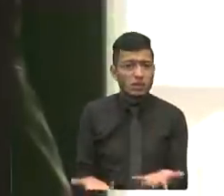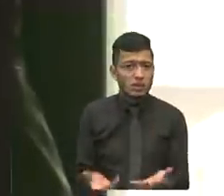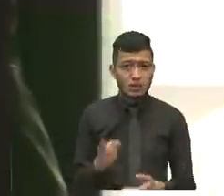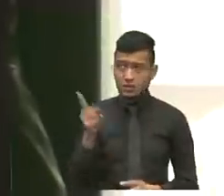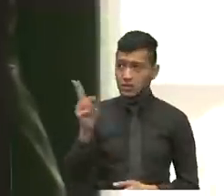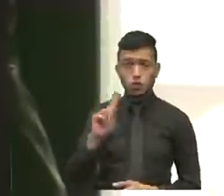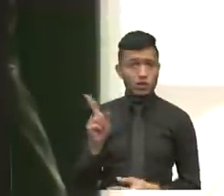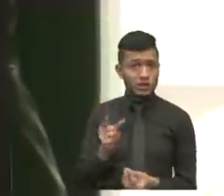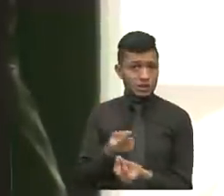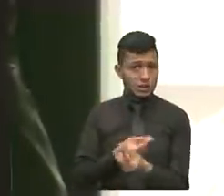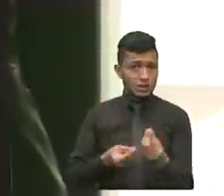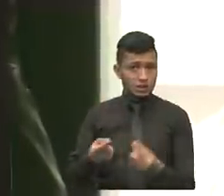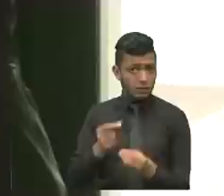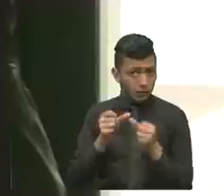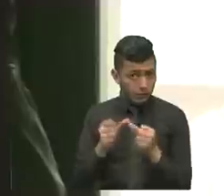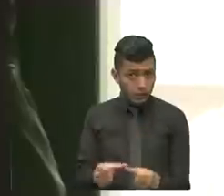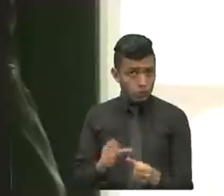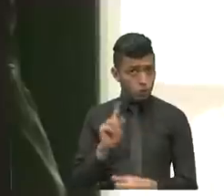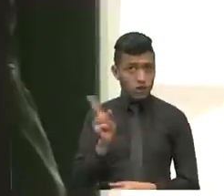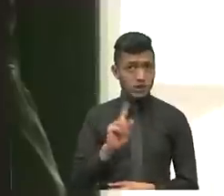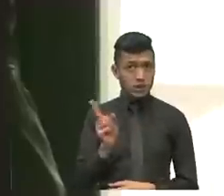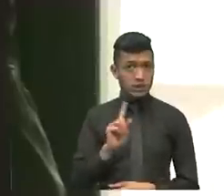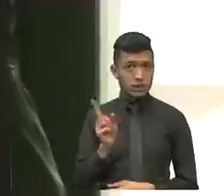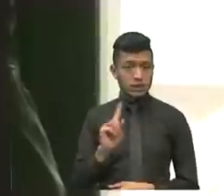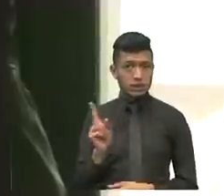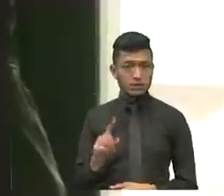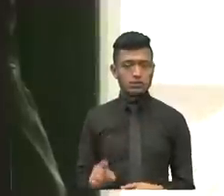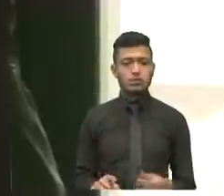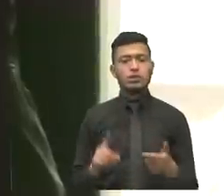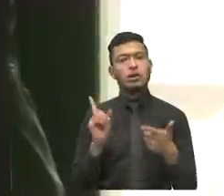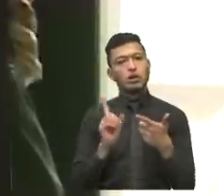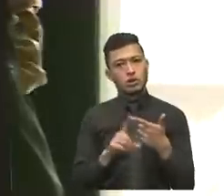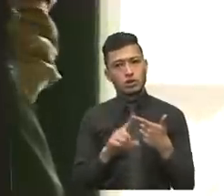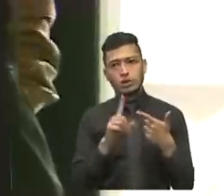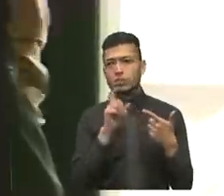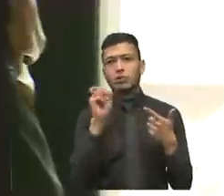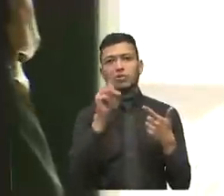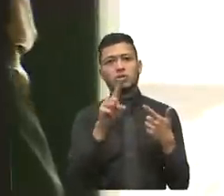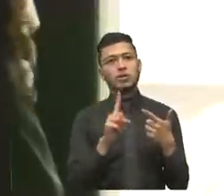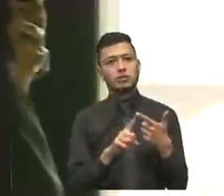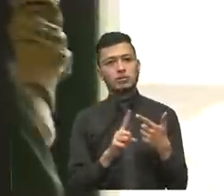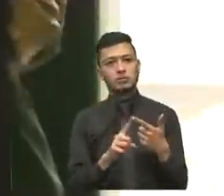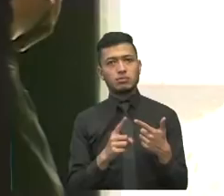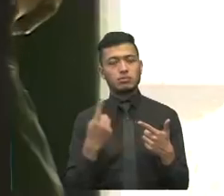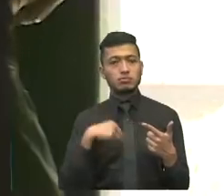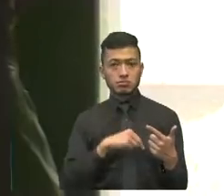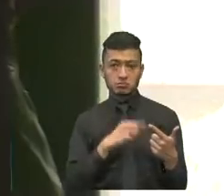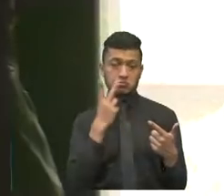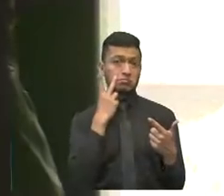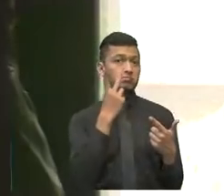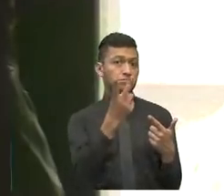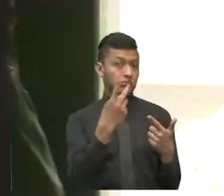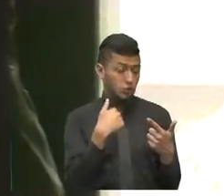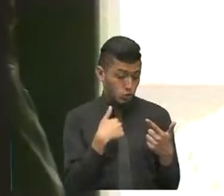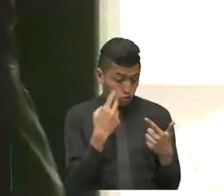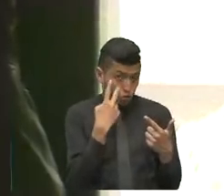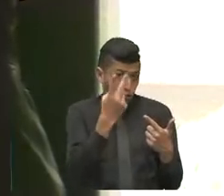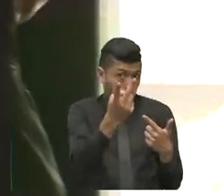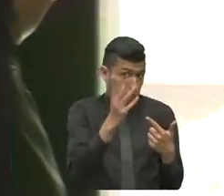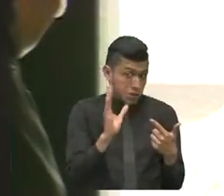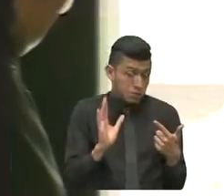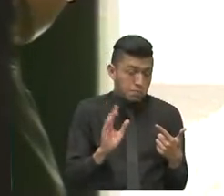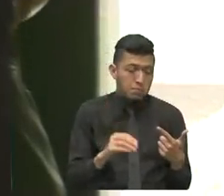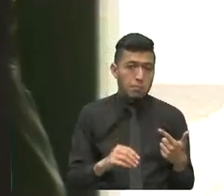diseño, pues, fijo. Otra pregunta que tengo es que, pues, según lo que vemos, o pues o lo que yo vi, es